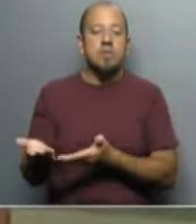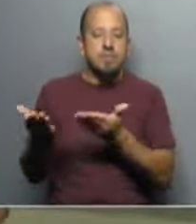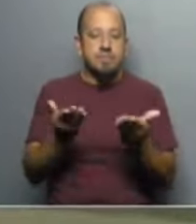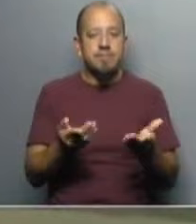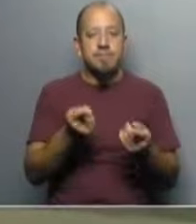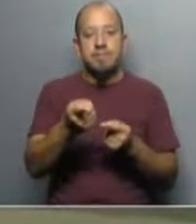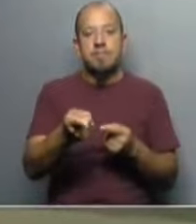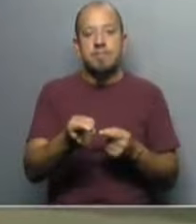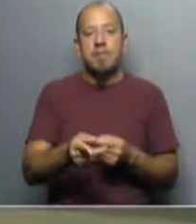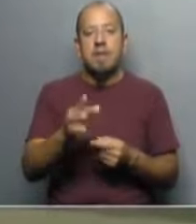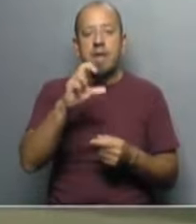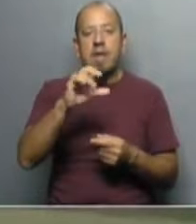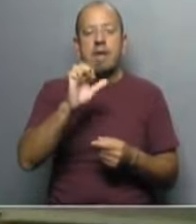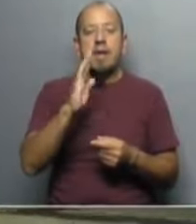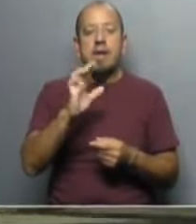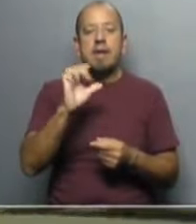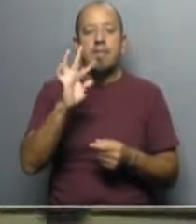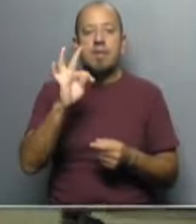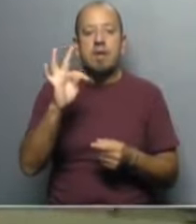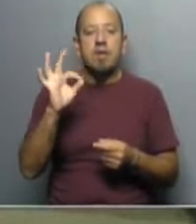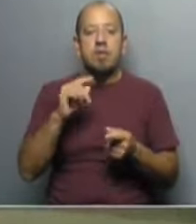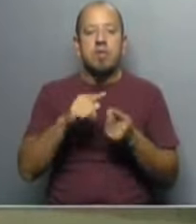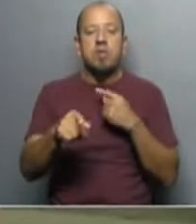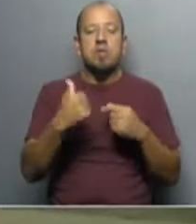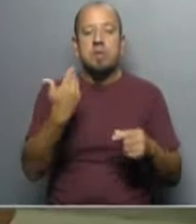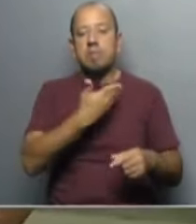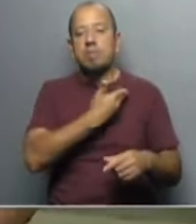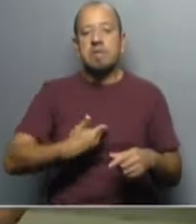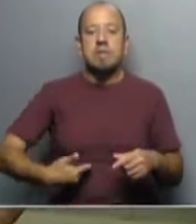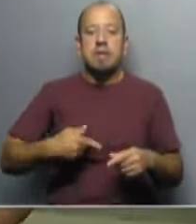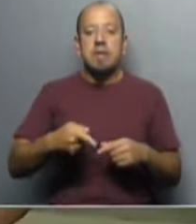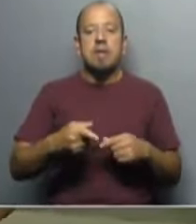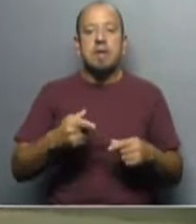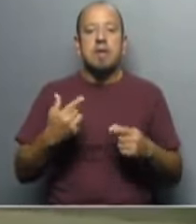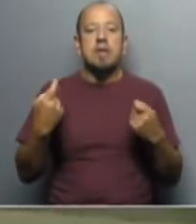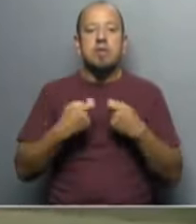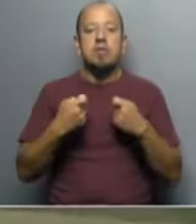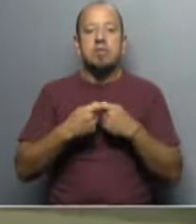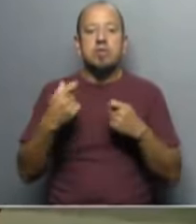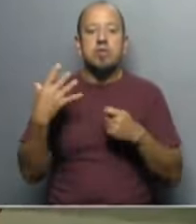a Leonardo Repetto, que es el presidente de la Asociación de Directores de Carnaval de las Promesas,